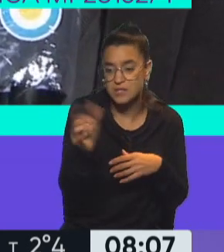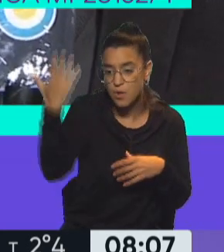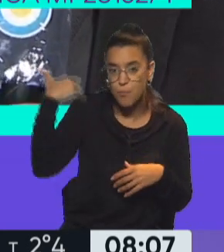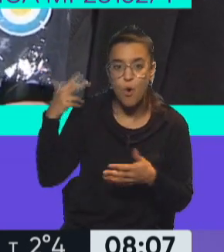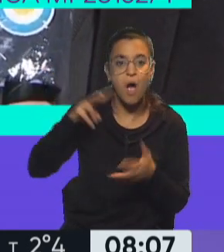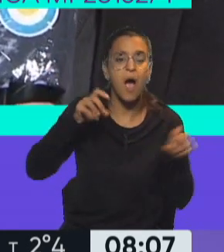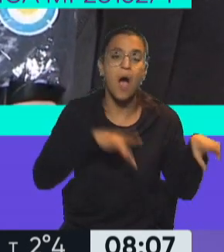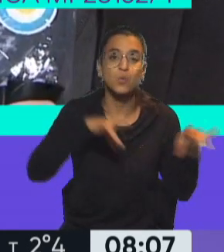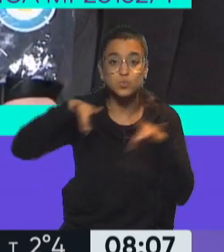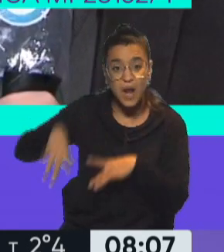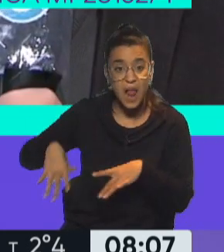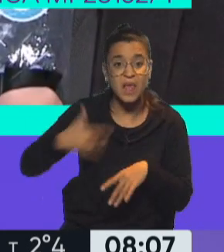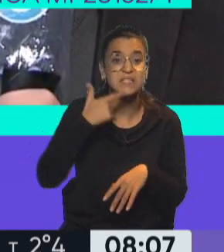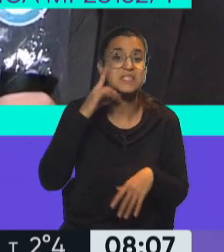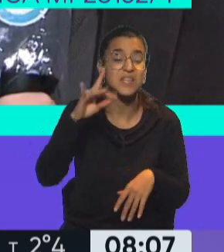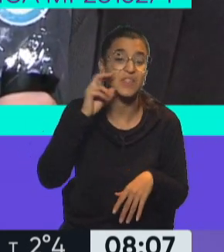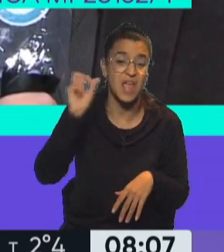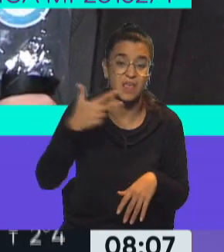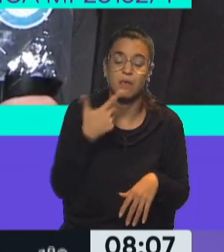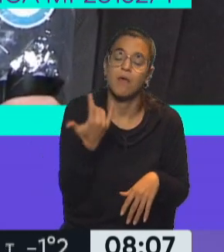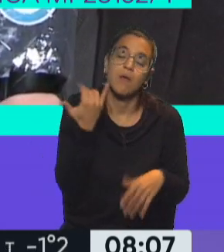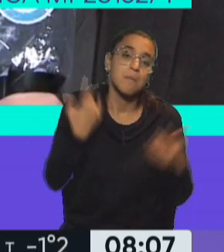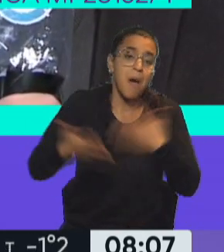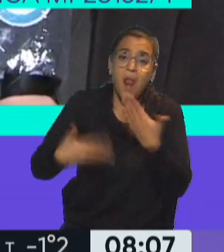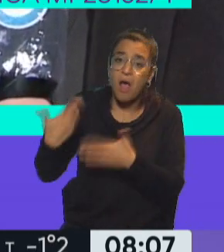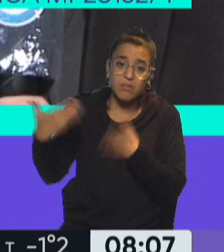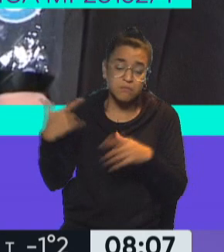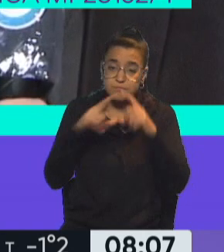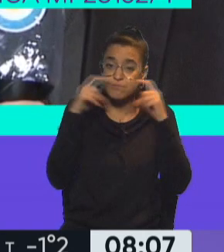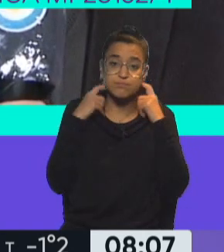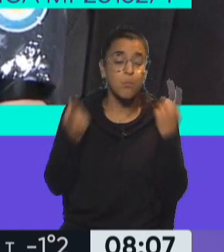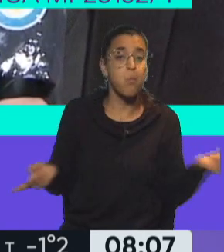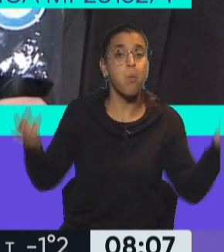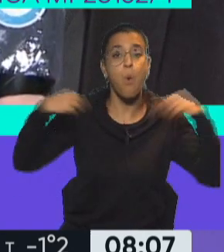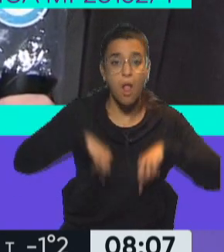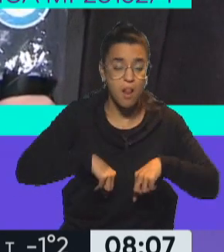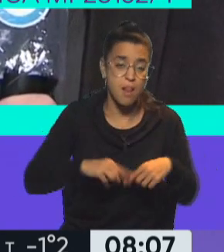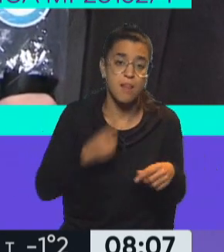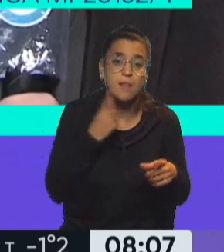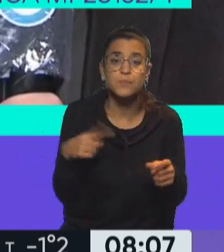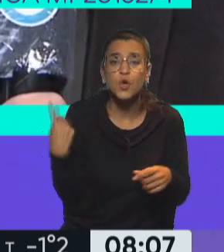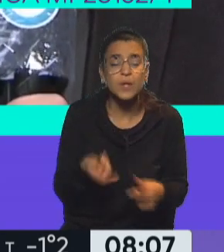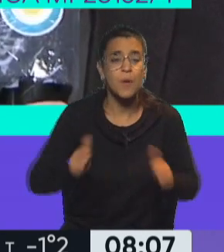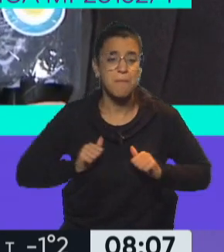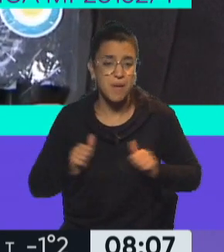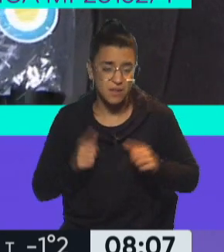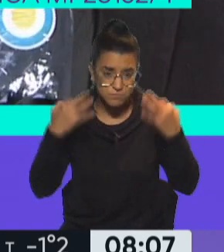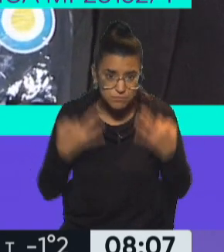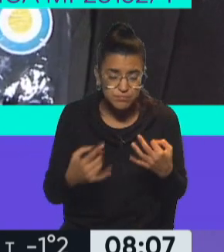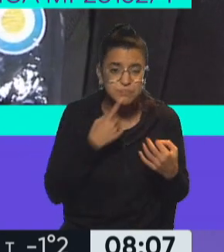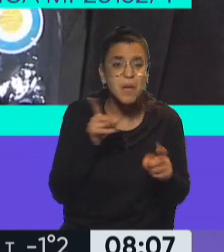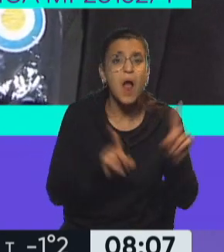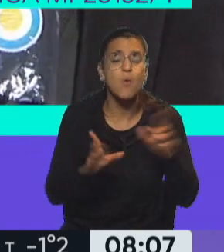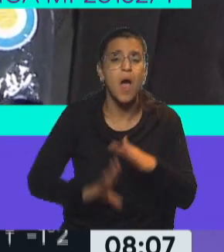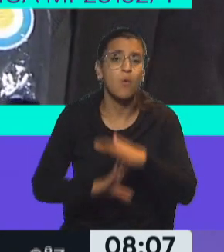en Australia, en Sydney, se retrotrajo todo nuevamente, la utilización del barbijo, entre otras medidas, y lo que todos estábamos esperando, y dicho aún por